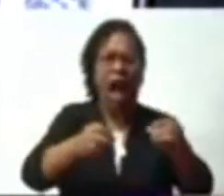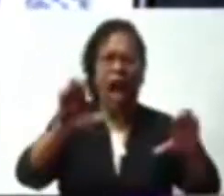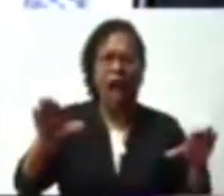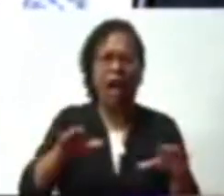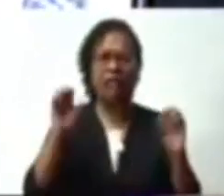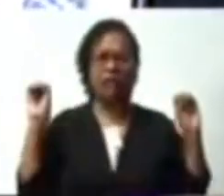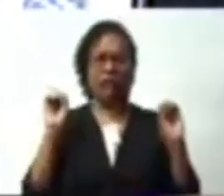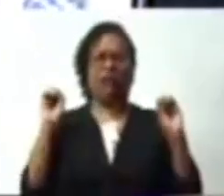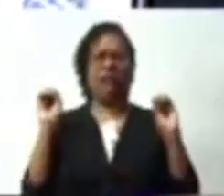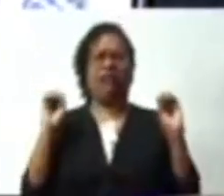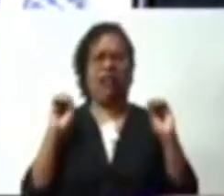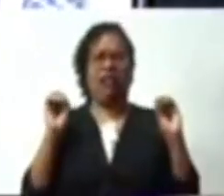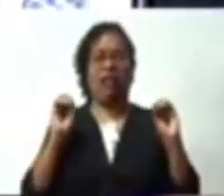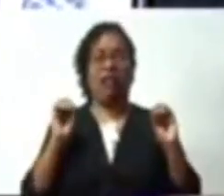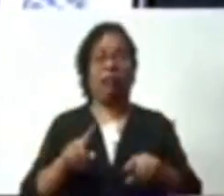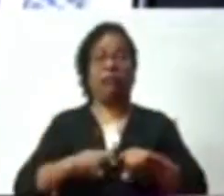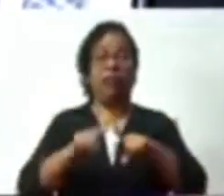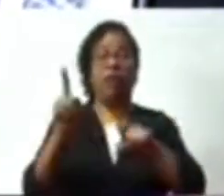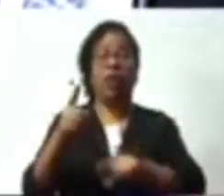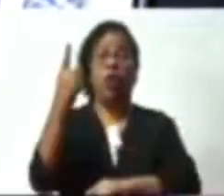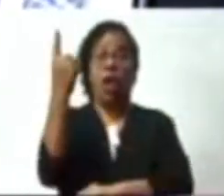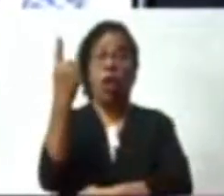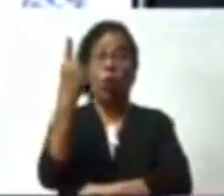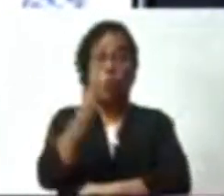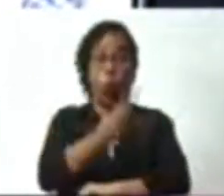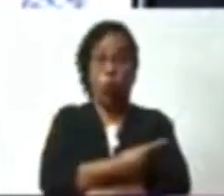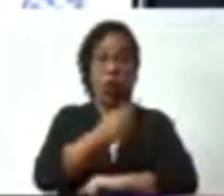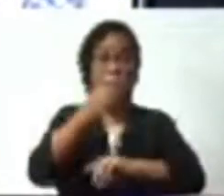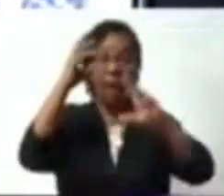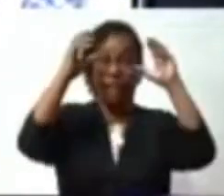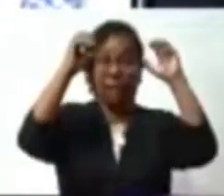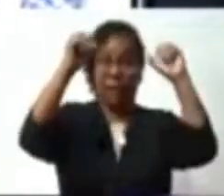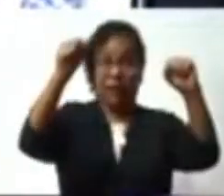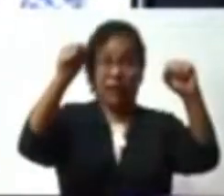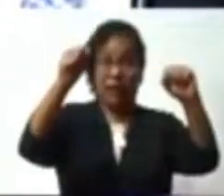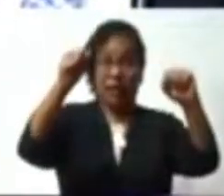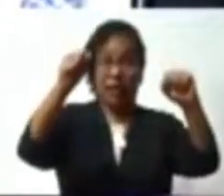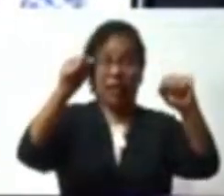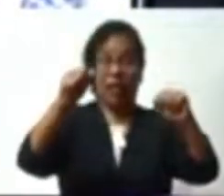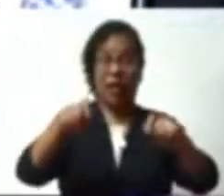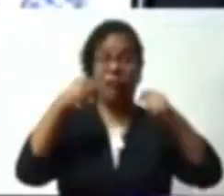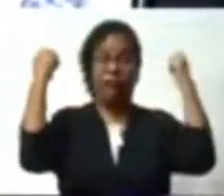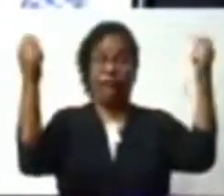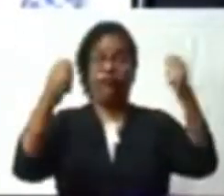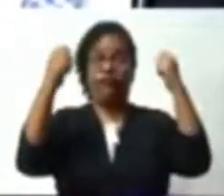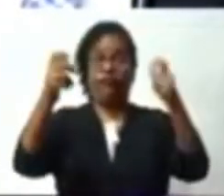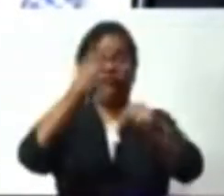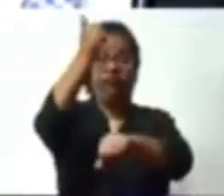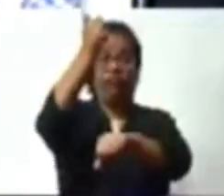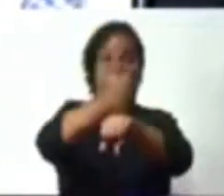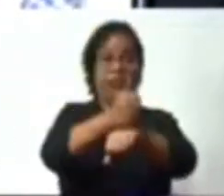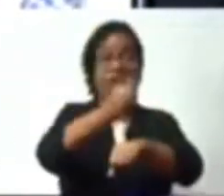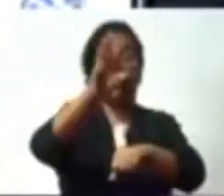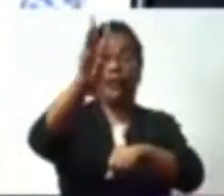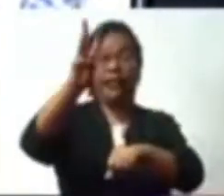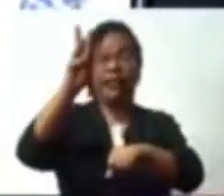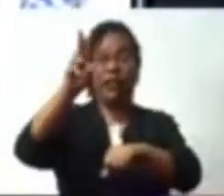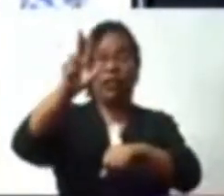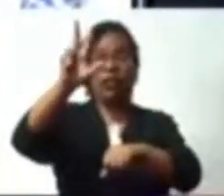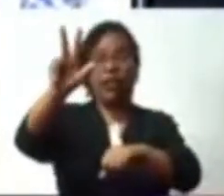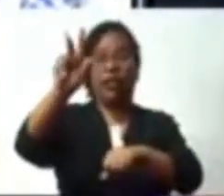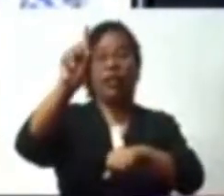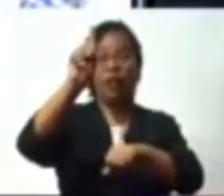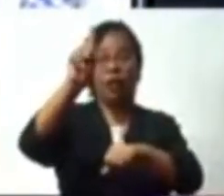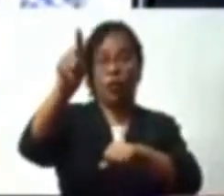obras por un valor de 631 millones de pesos. Pero eso no queda ahí. Los tres polideportivos